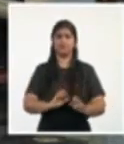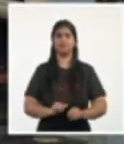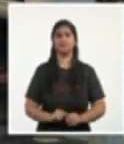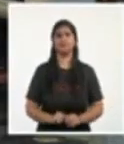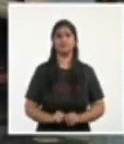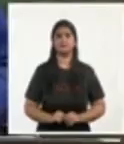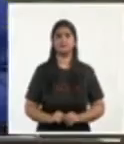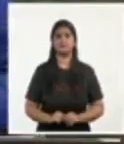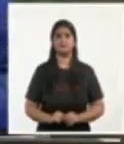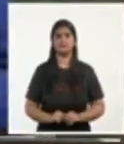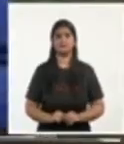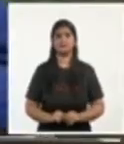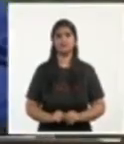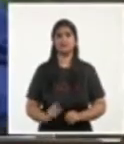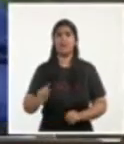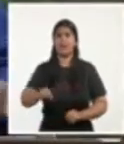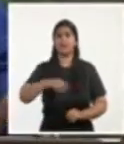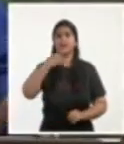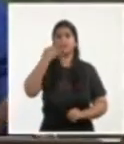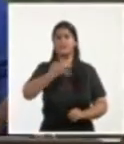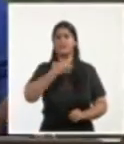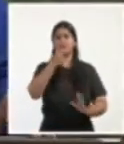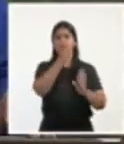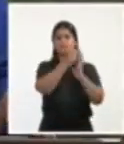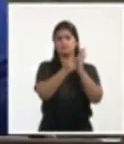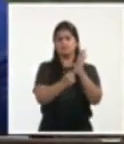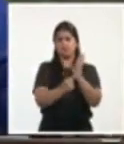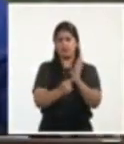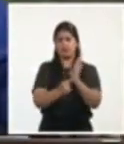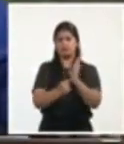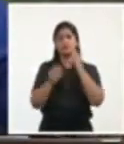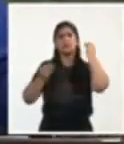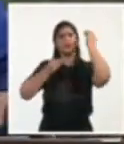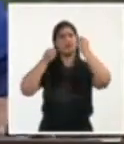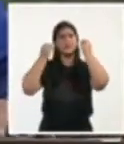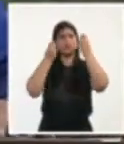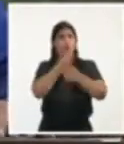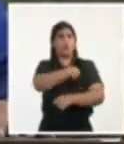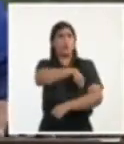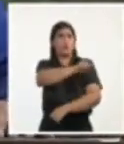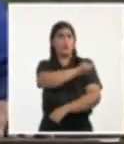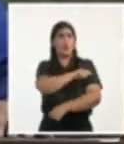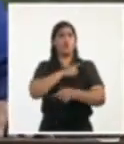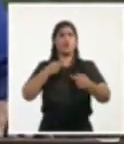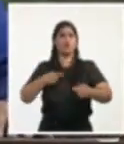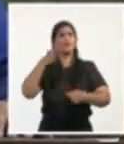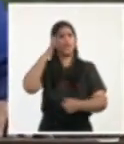situación. Entonces, esos son algunos elementos que yo creo que ante la pregunta de